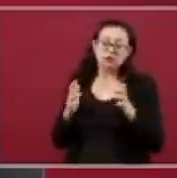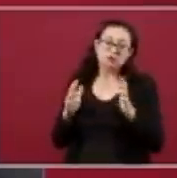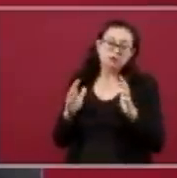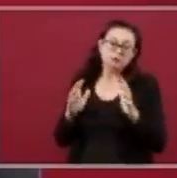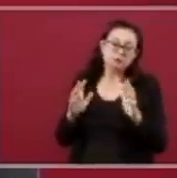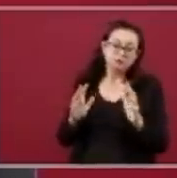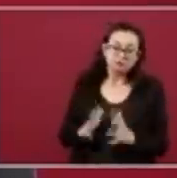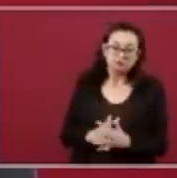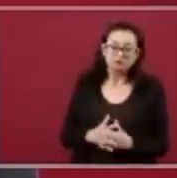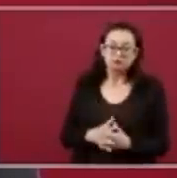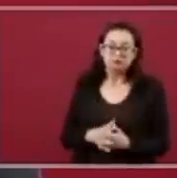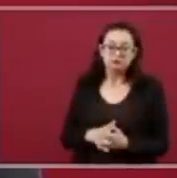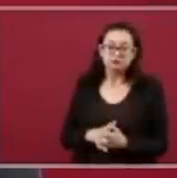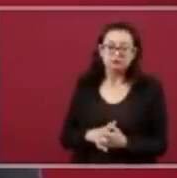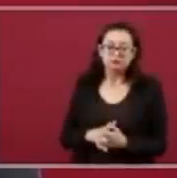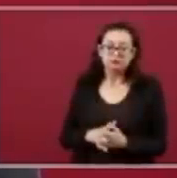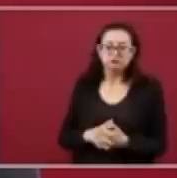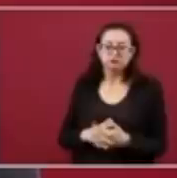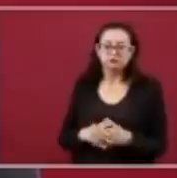Hay muy buenos